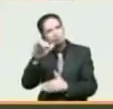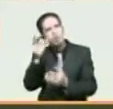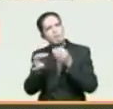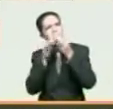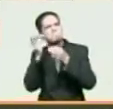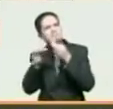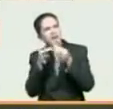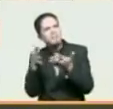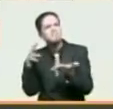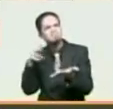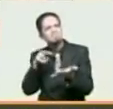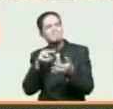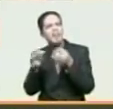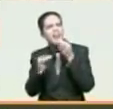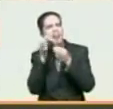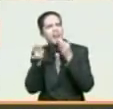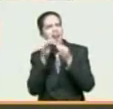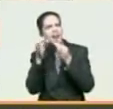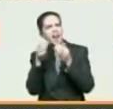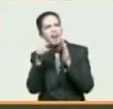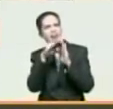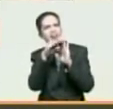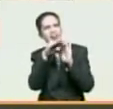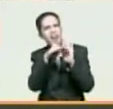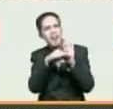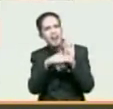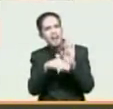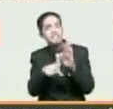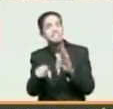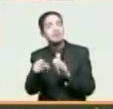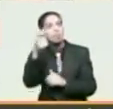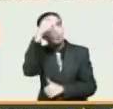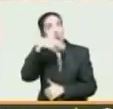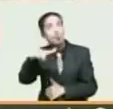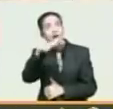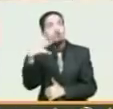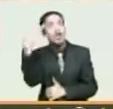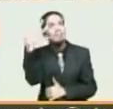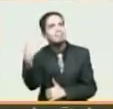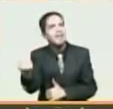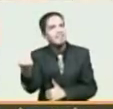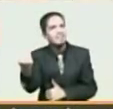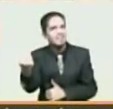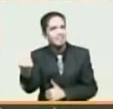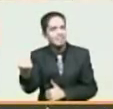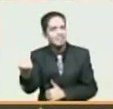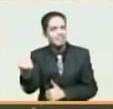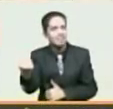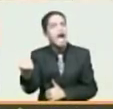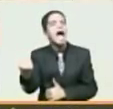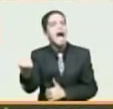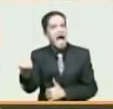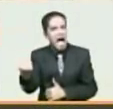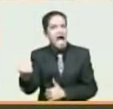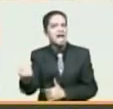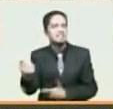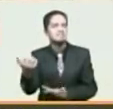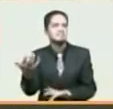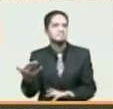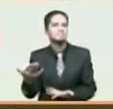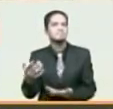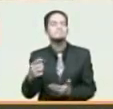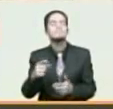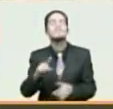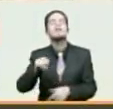una Asamblea Nacional Constituyente. Y miren que el pueblo entendió qué significaba una Asamblea Nacional Constituyente. Fueron en el